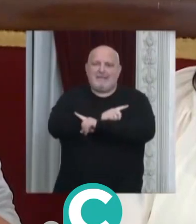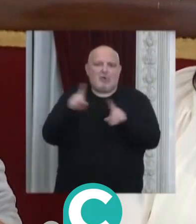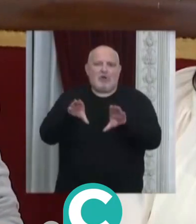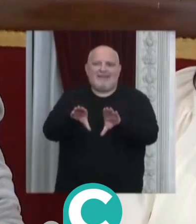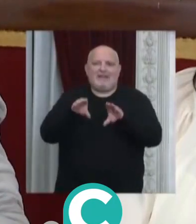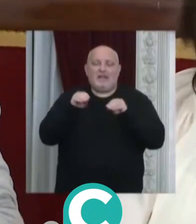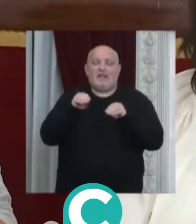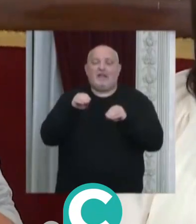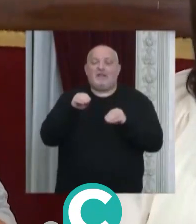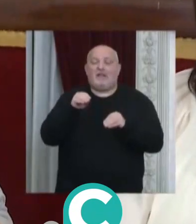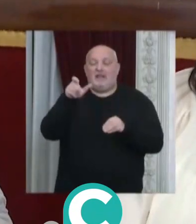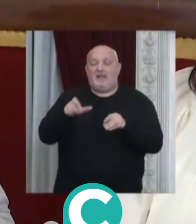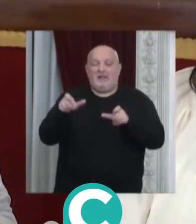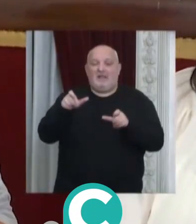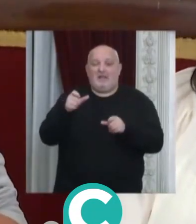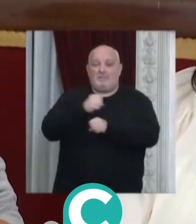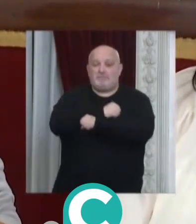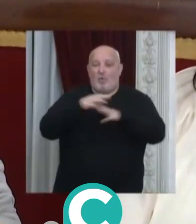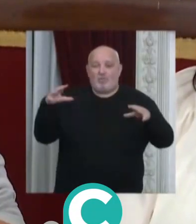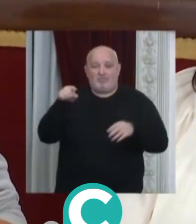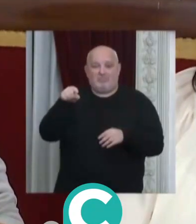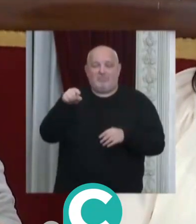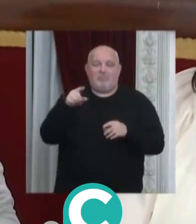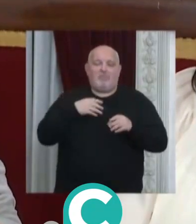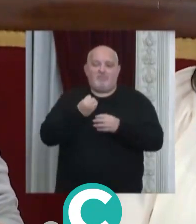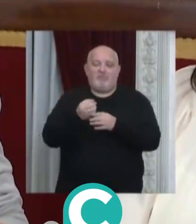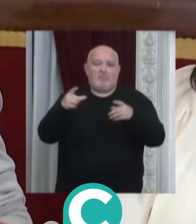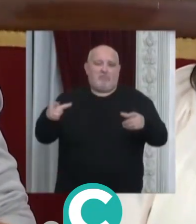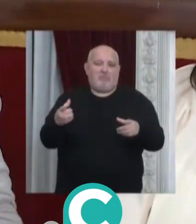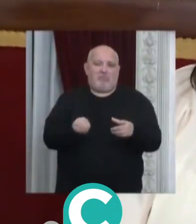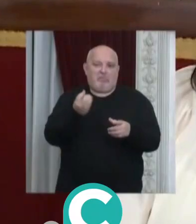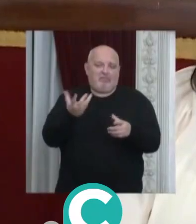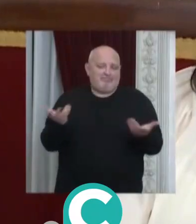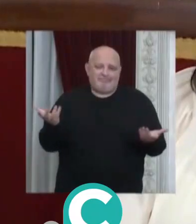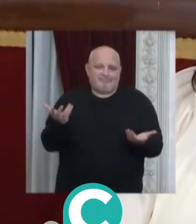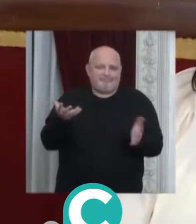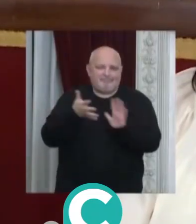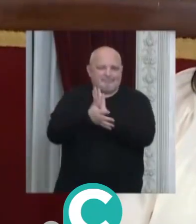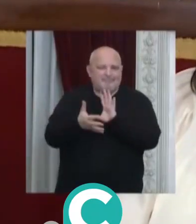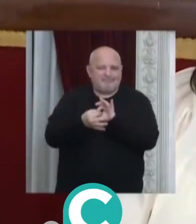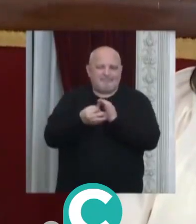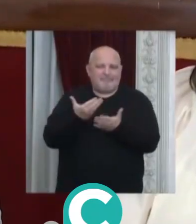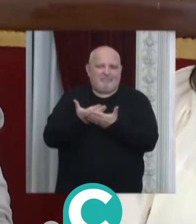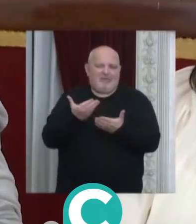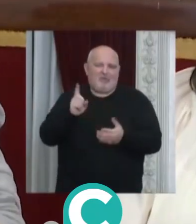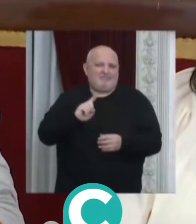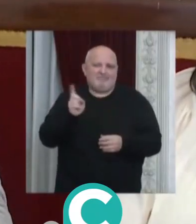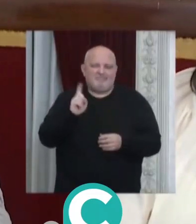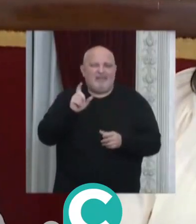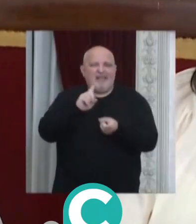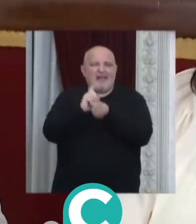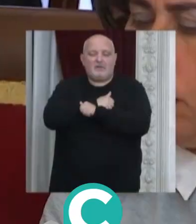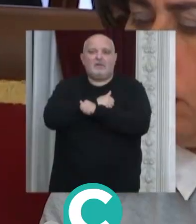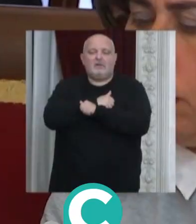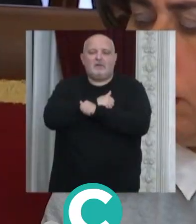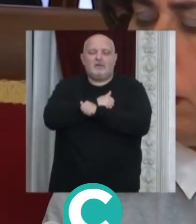entiendo que a las víctimas de la explosión al final se le ponga una fuente. Yo creo que eso no tiene ningún sentido y demuestra la improvisación de unos